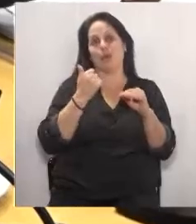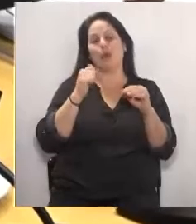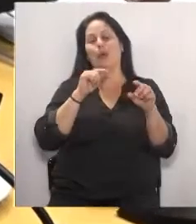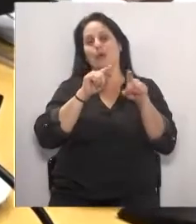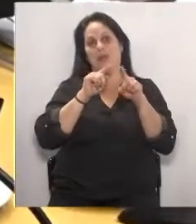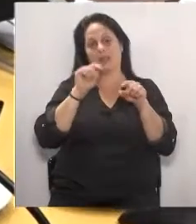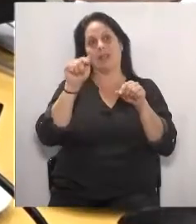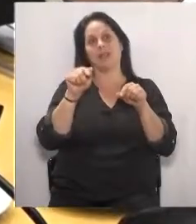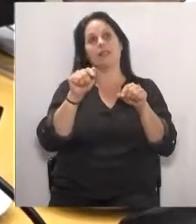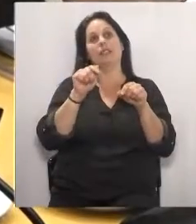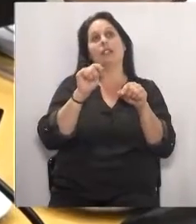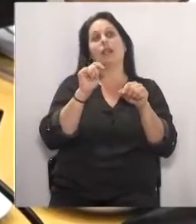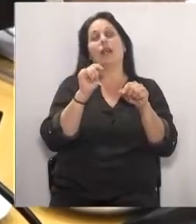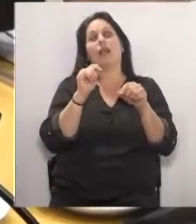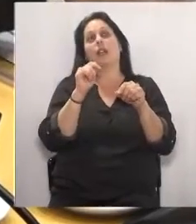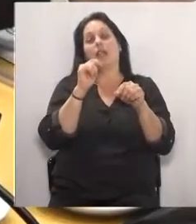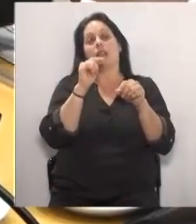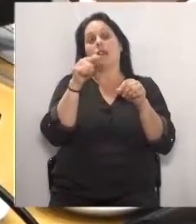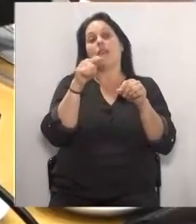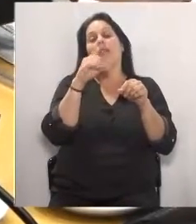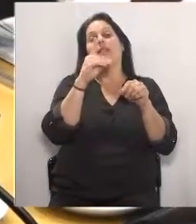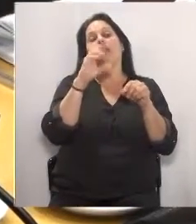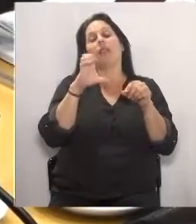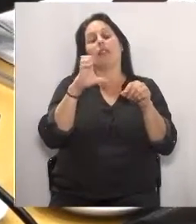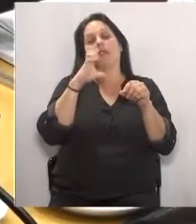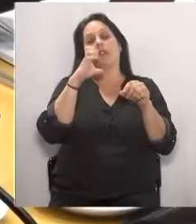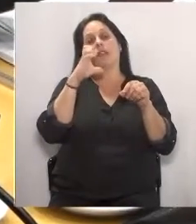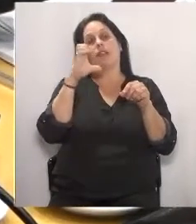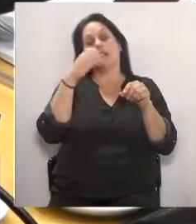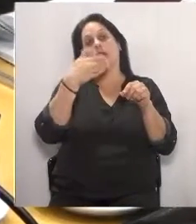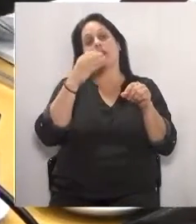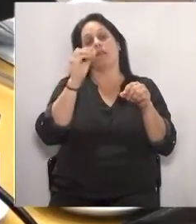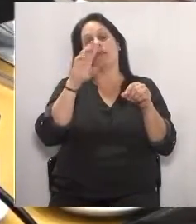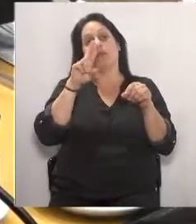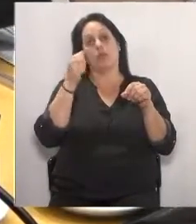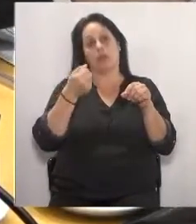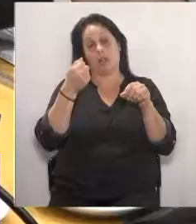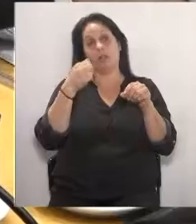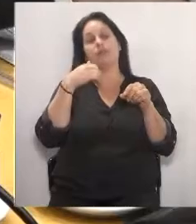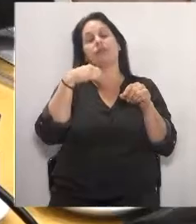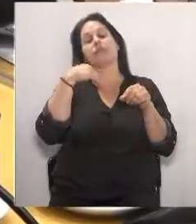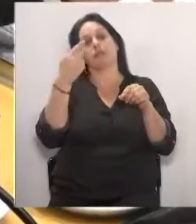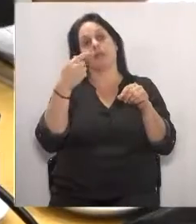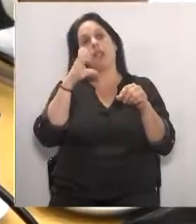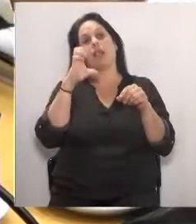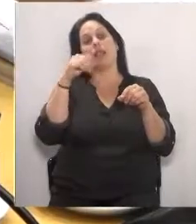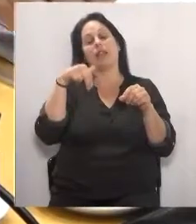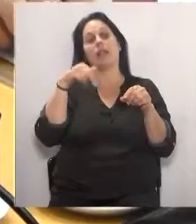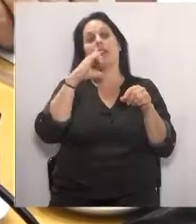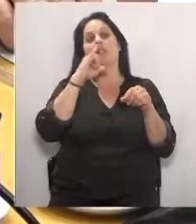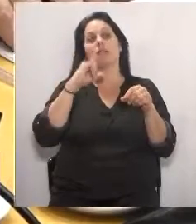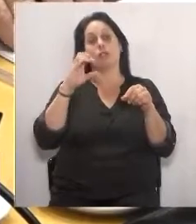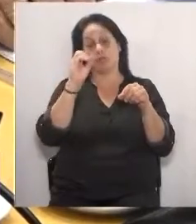Débora, Enzo, que nos acompaña a distancia, y el profe Diego Chirif, que ha venido en